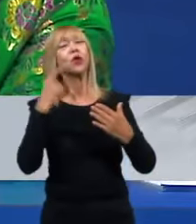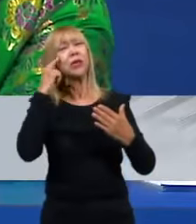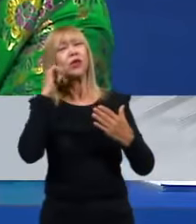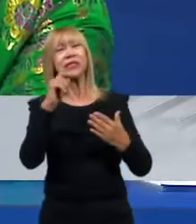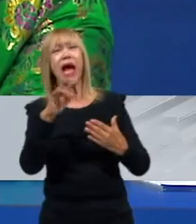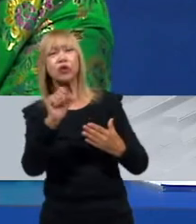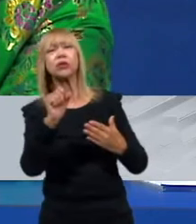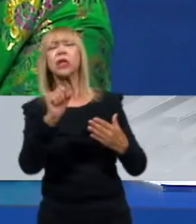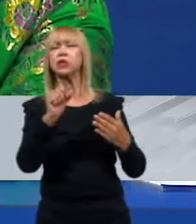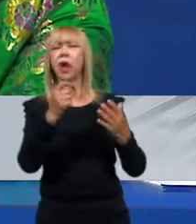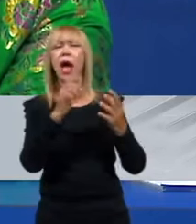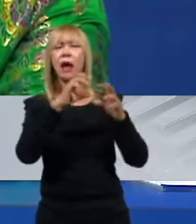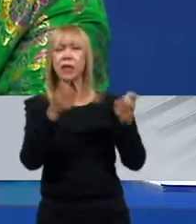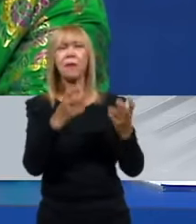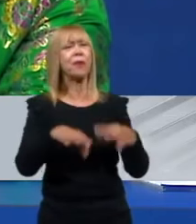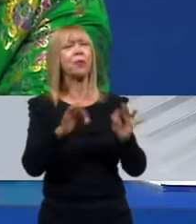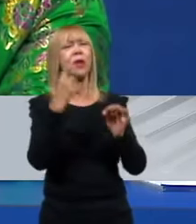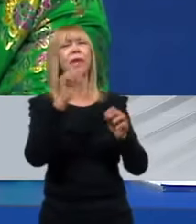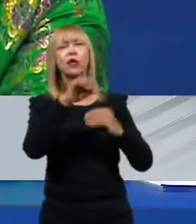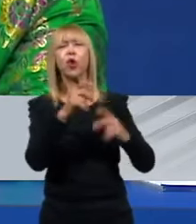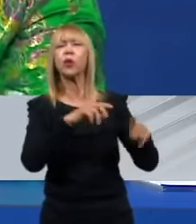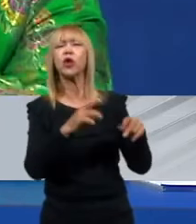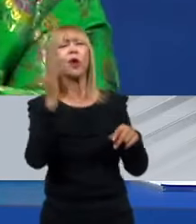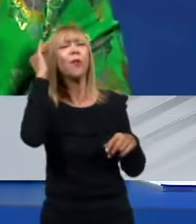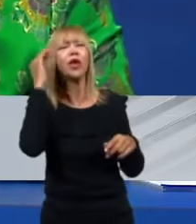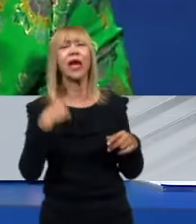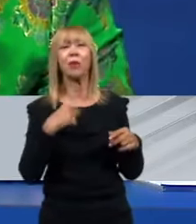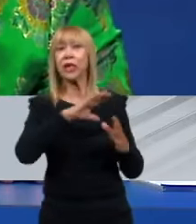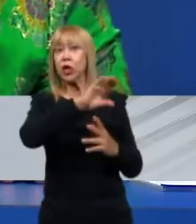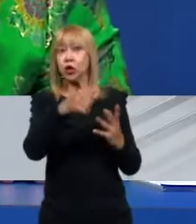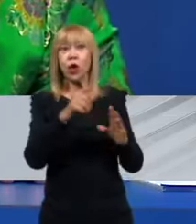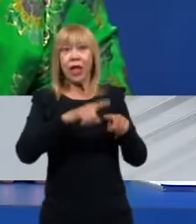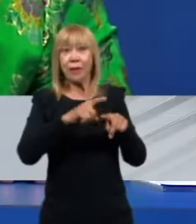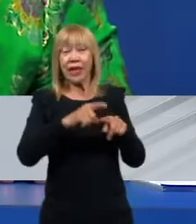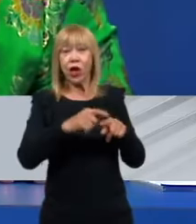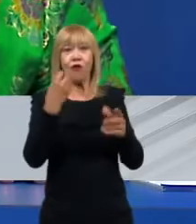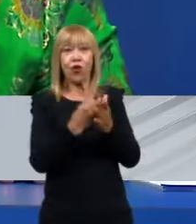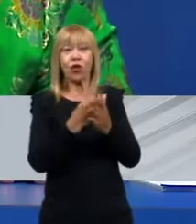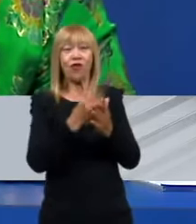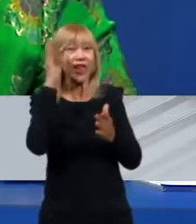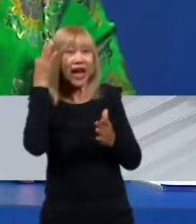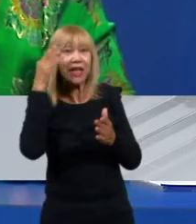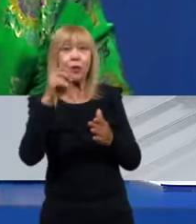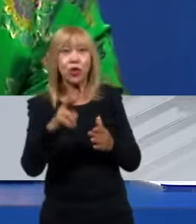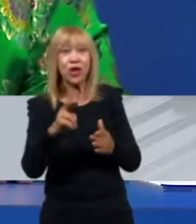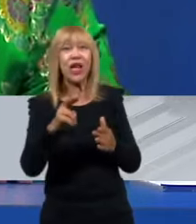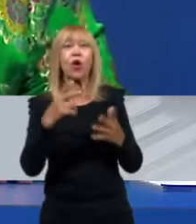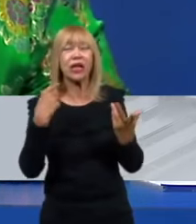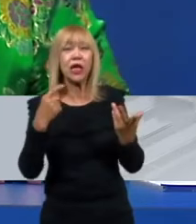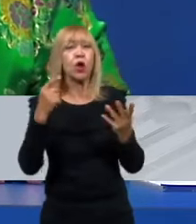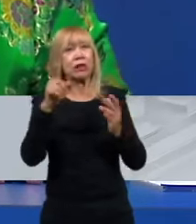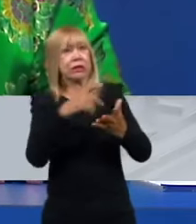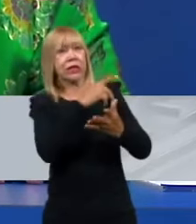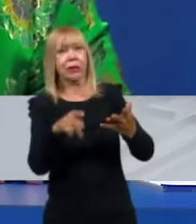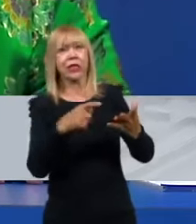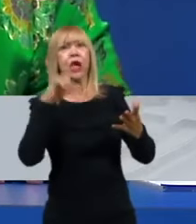es un asunto medular para todos los puertorriqueños. ¿Y por qué? Porque de todo depende los fondos federales que recibe Puerto Rico, el trato discriminatorio que